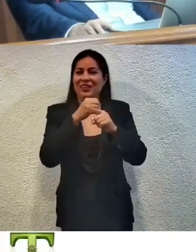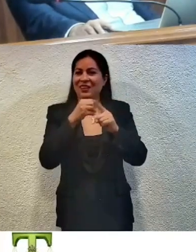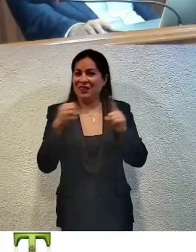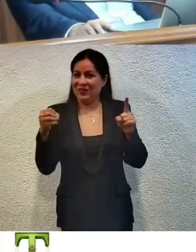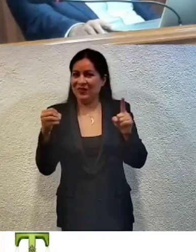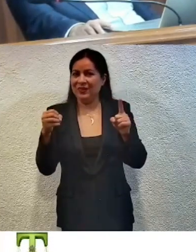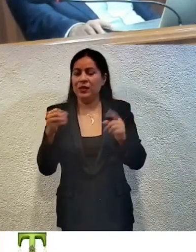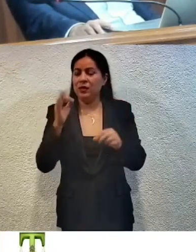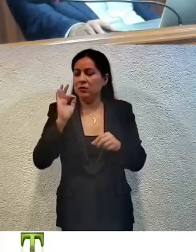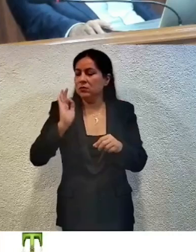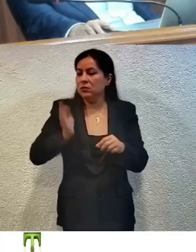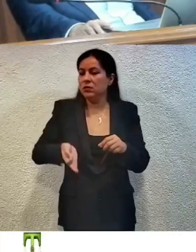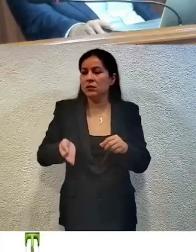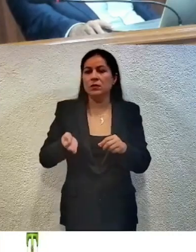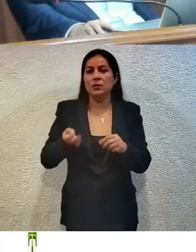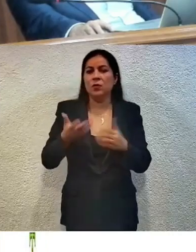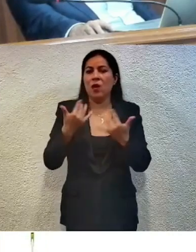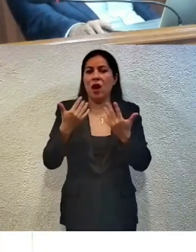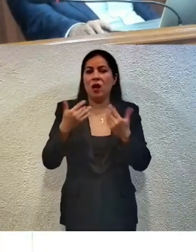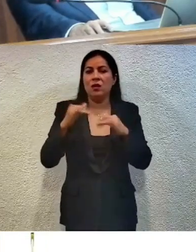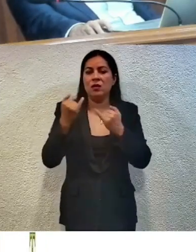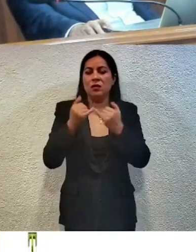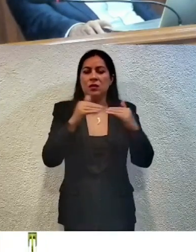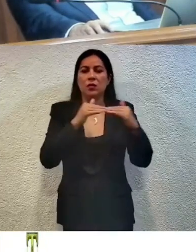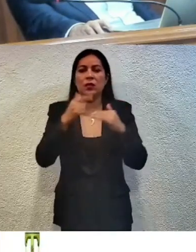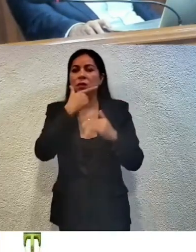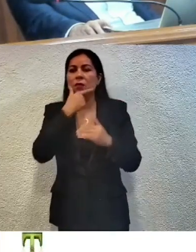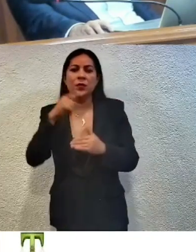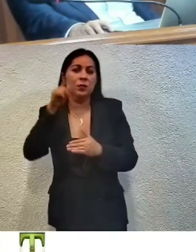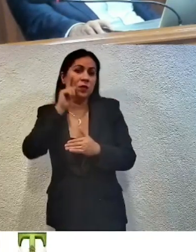cumpla con la paridad entre los géneros.